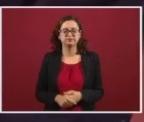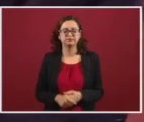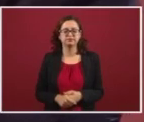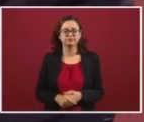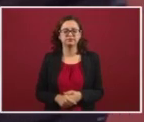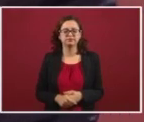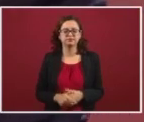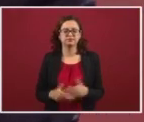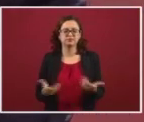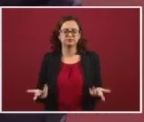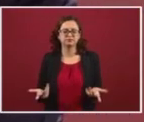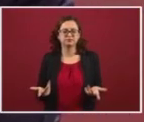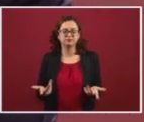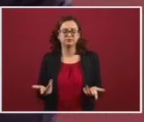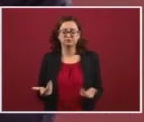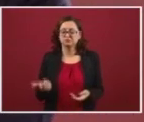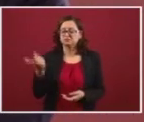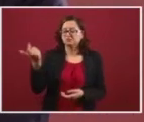plata o plomo.